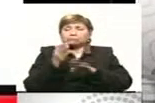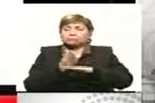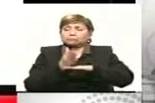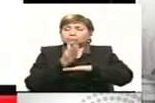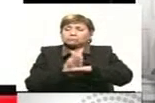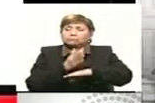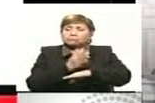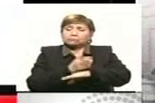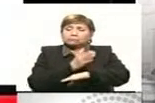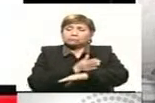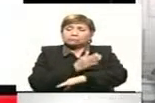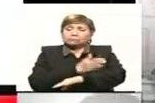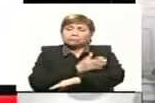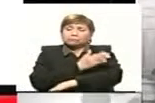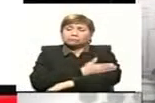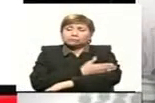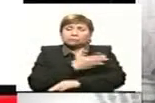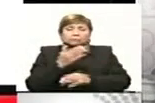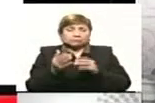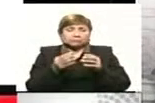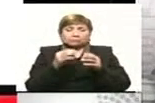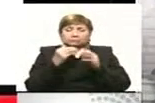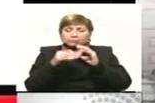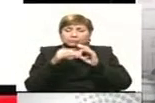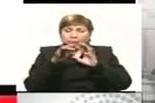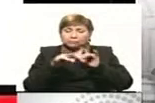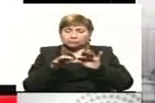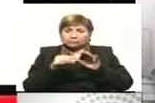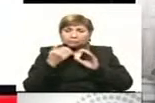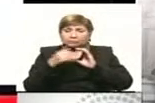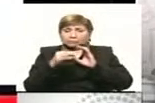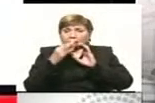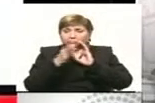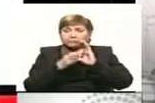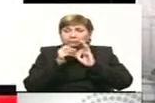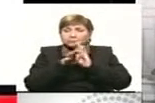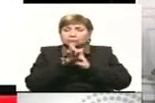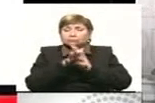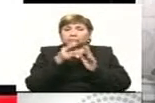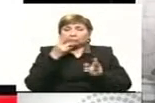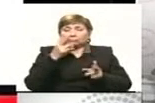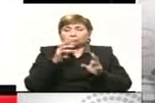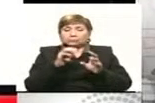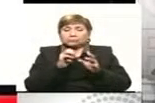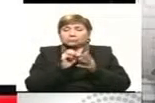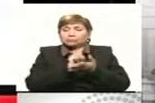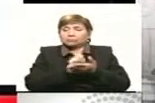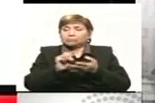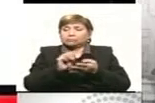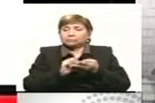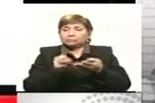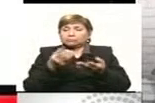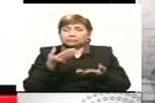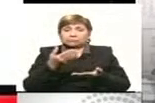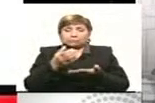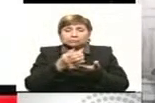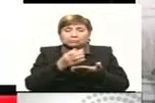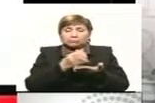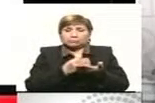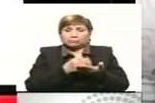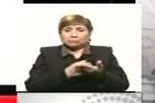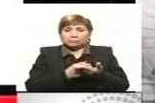mejorar los servicios a través de la transformación digital. Esto es lo que les hablaba antes de los sistemas, ¿no? La necesidad de contratar